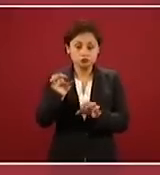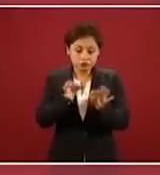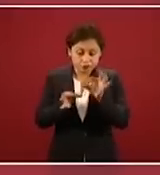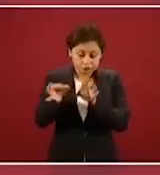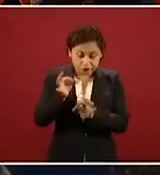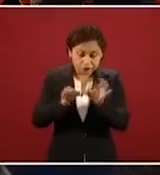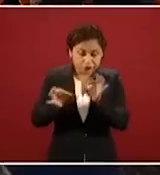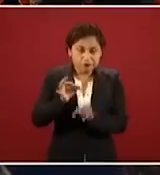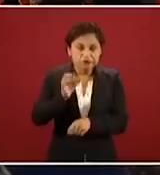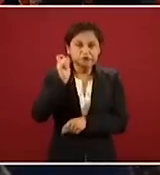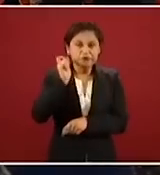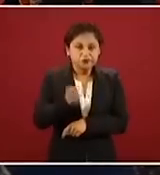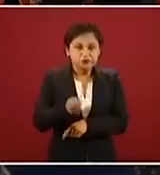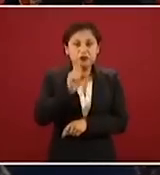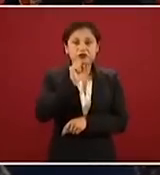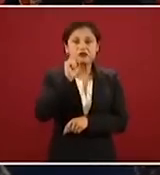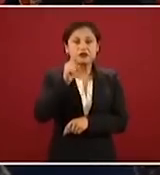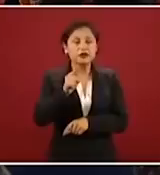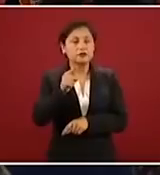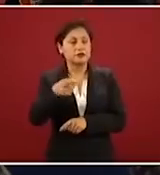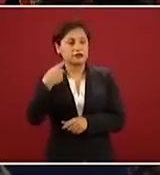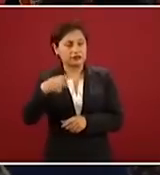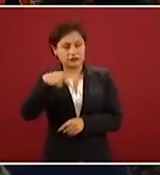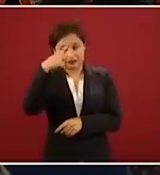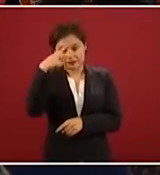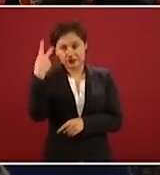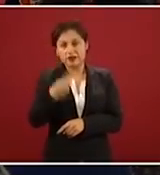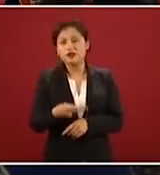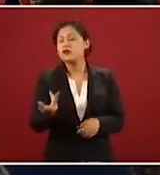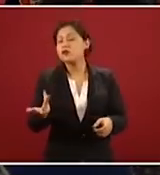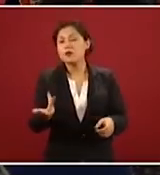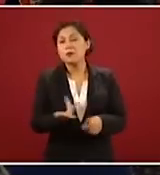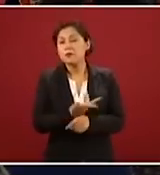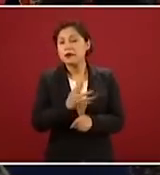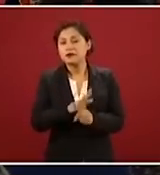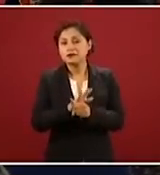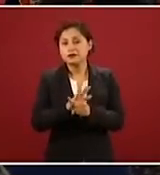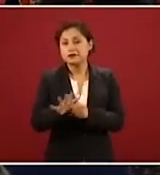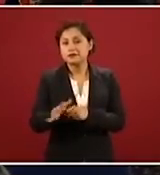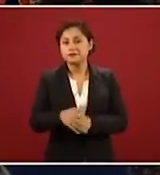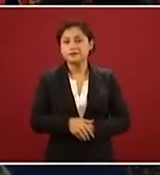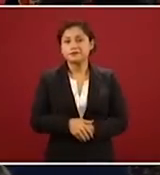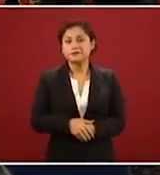con relación a lo que sucede en nuestro país en